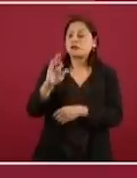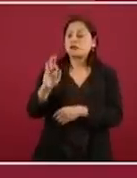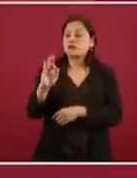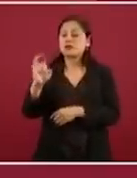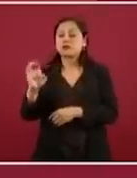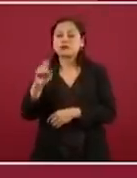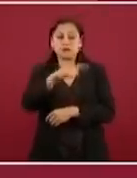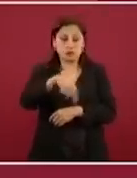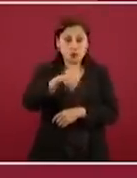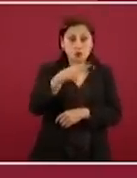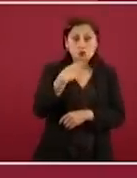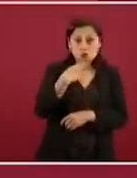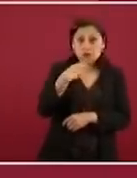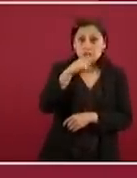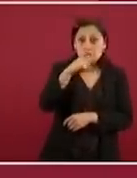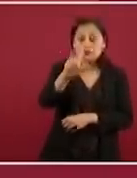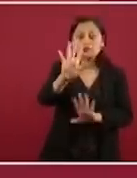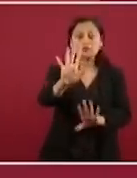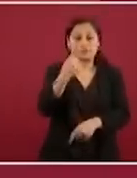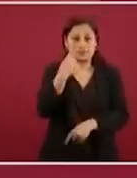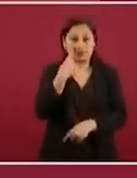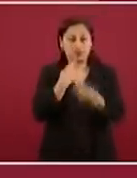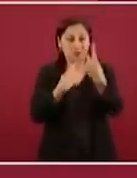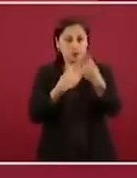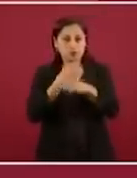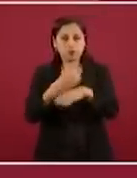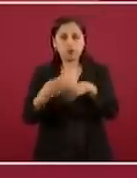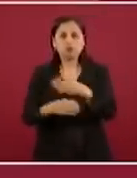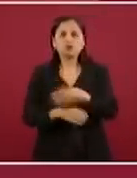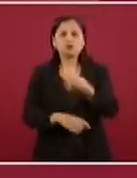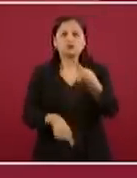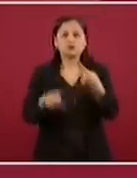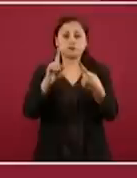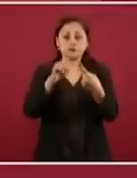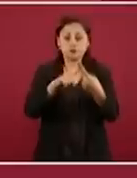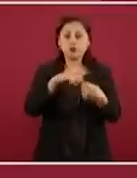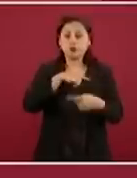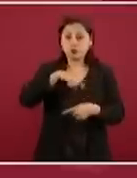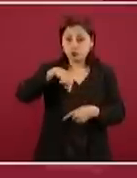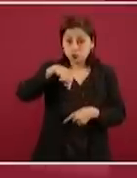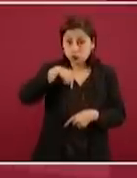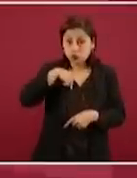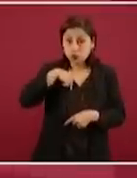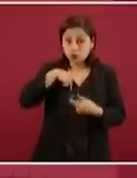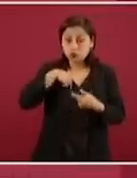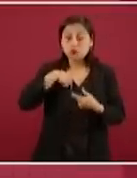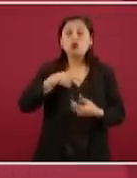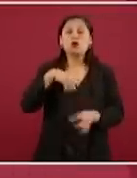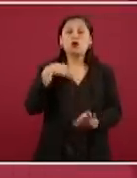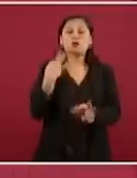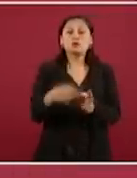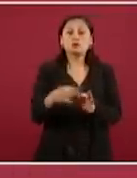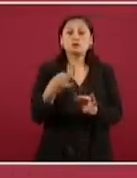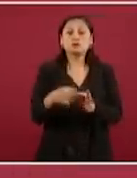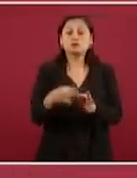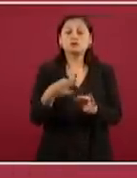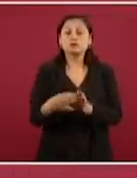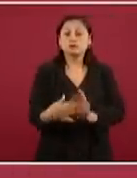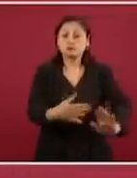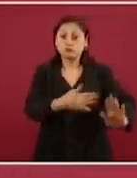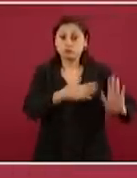cosas. Primero, que estamos cumpliendo el compromiso de no aumentar